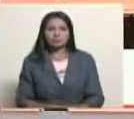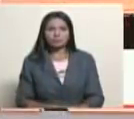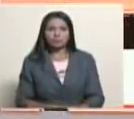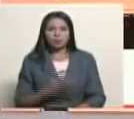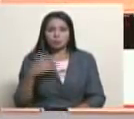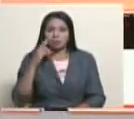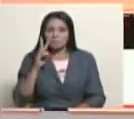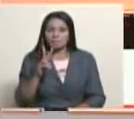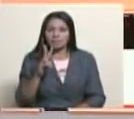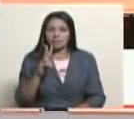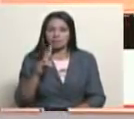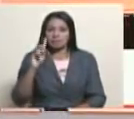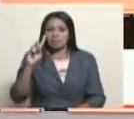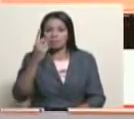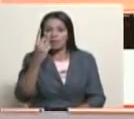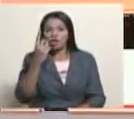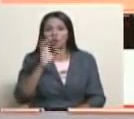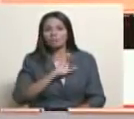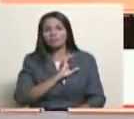podrían ver desde el primero de enero